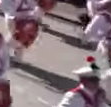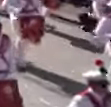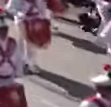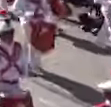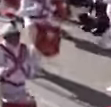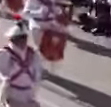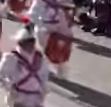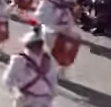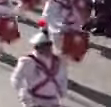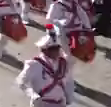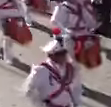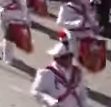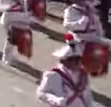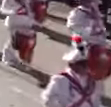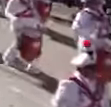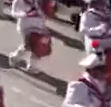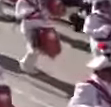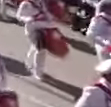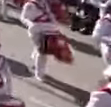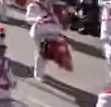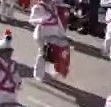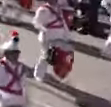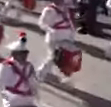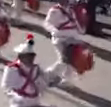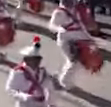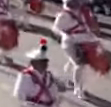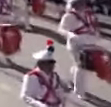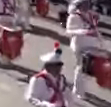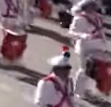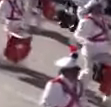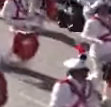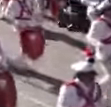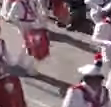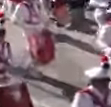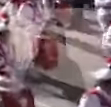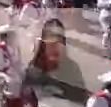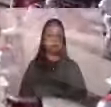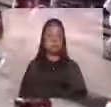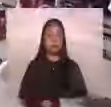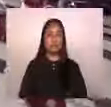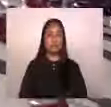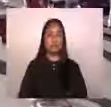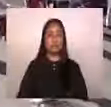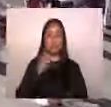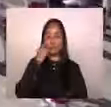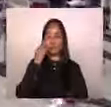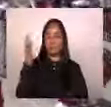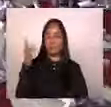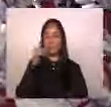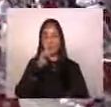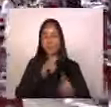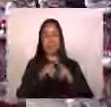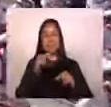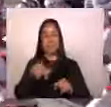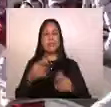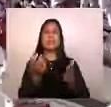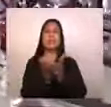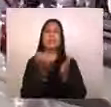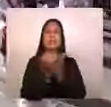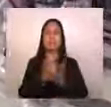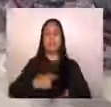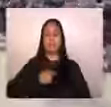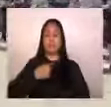Sin duda alguna, si algún centro educativo es entrañable, es la Escuela de Maestras para